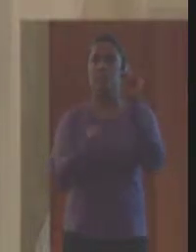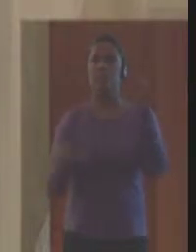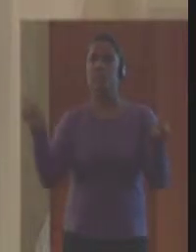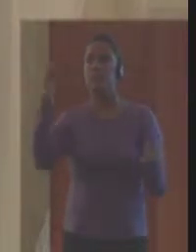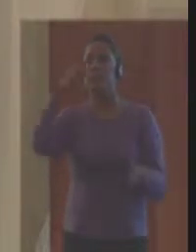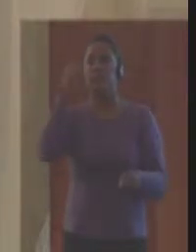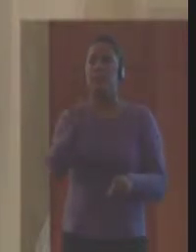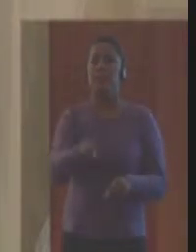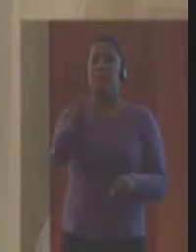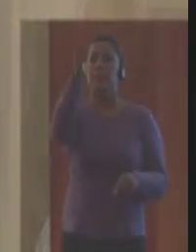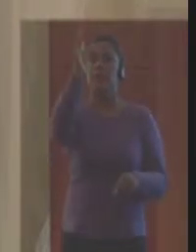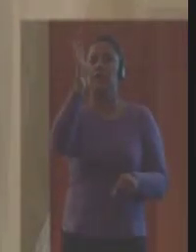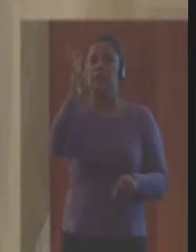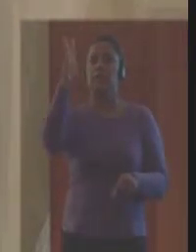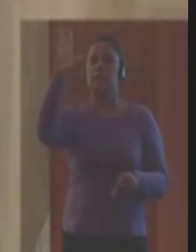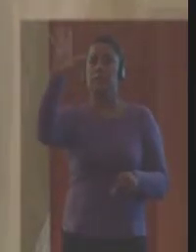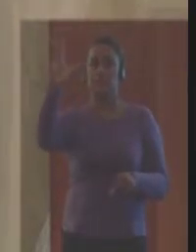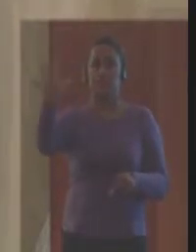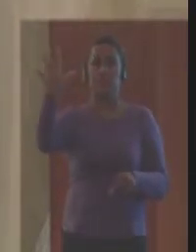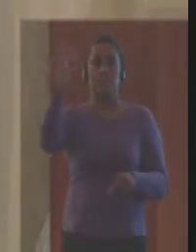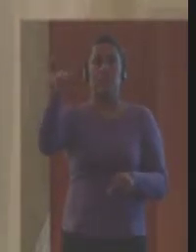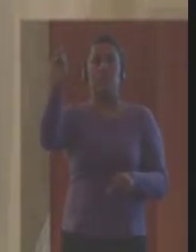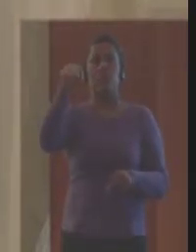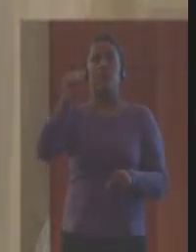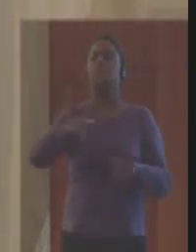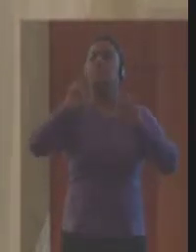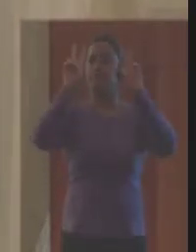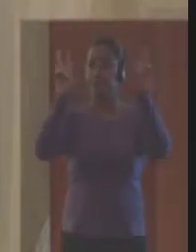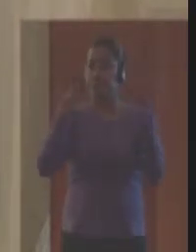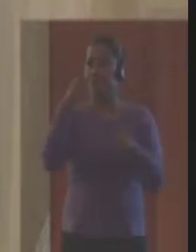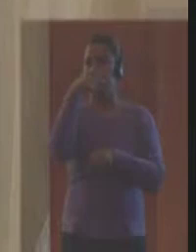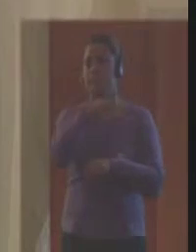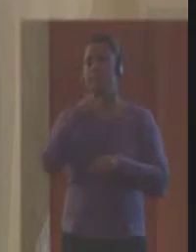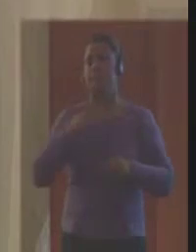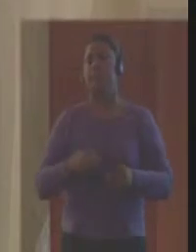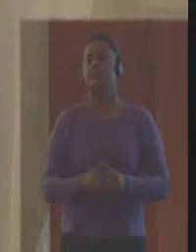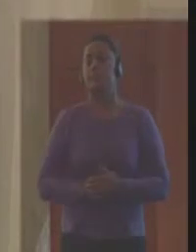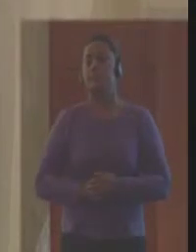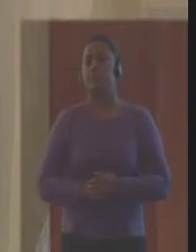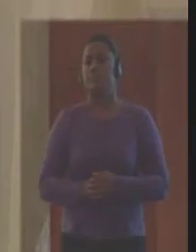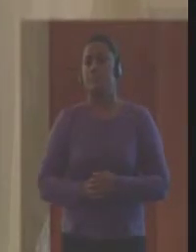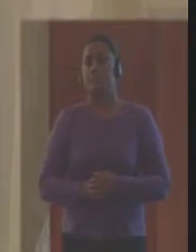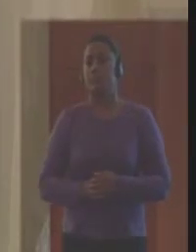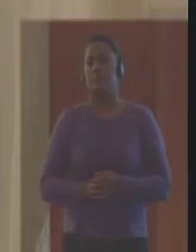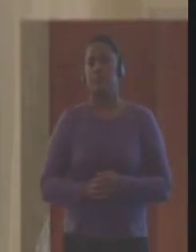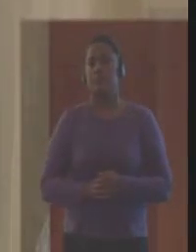un 65% es este tema. Y